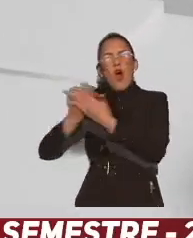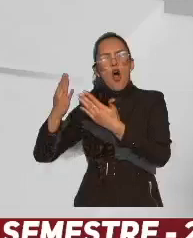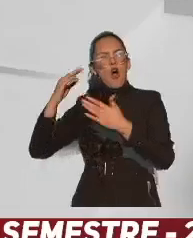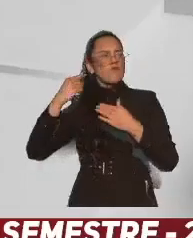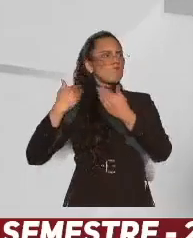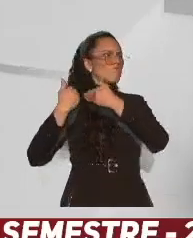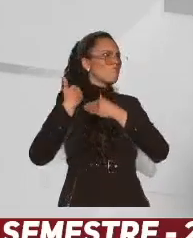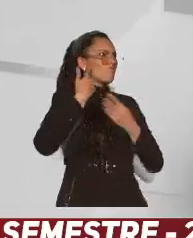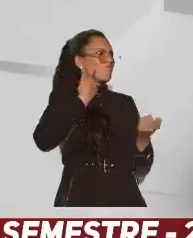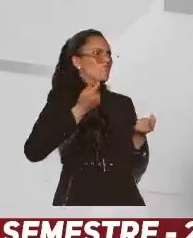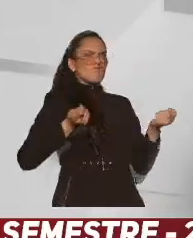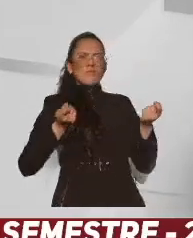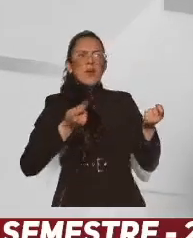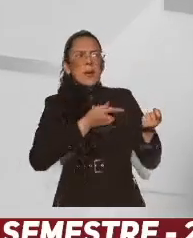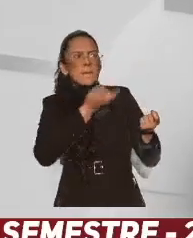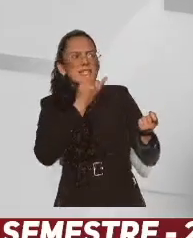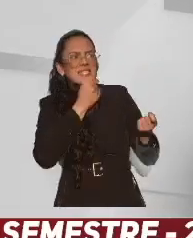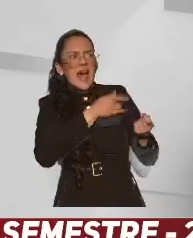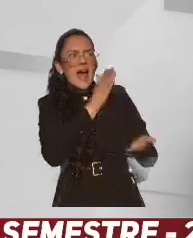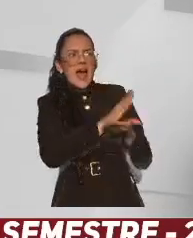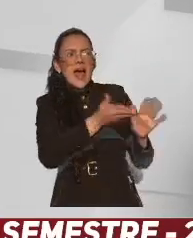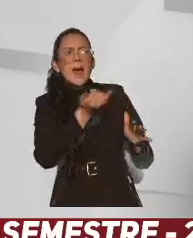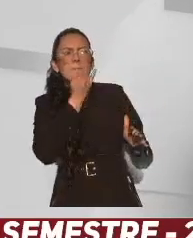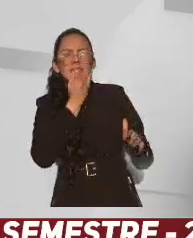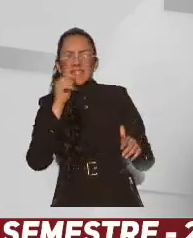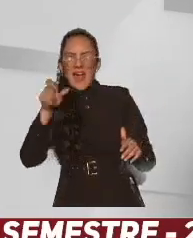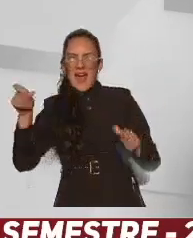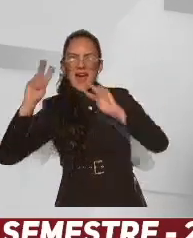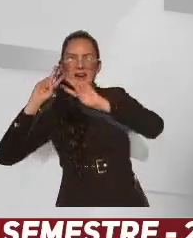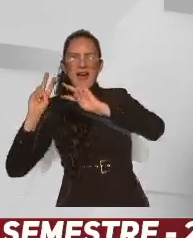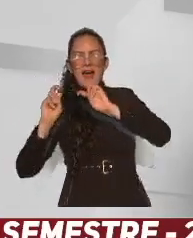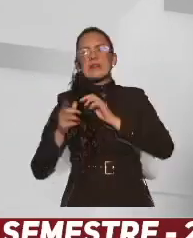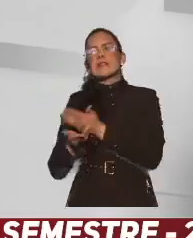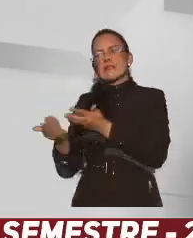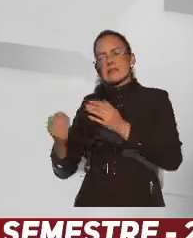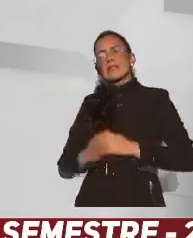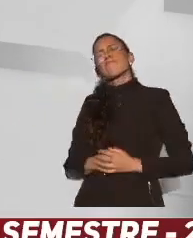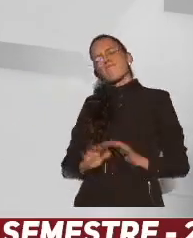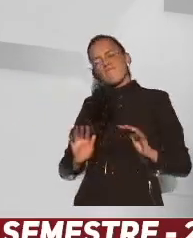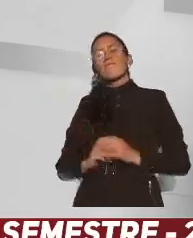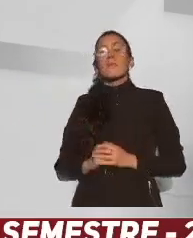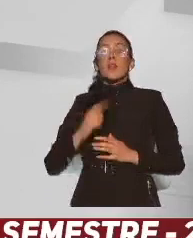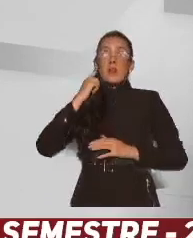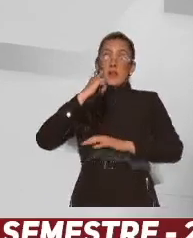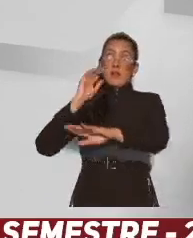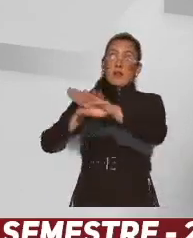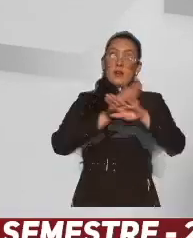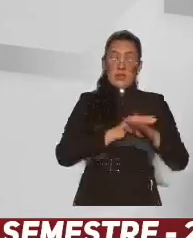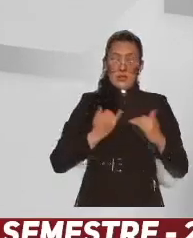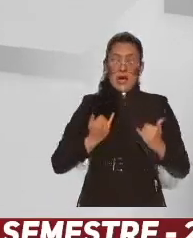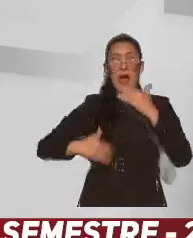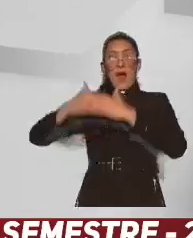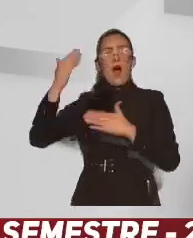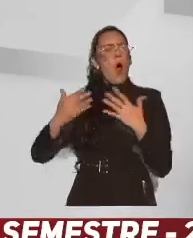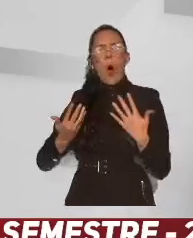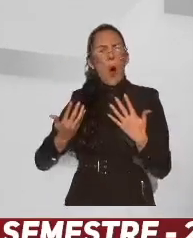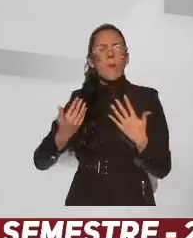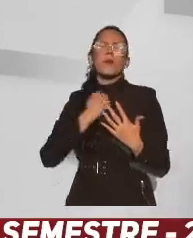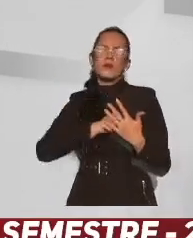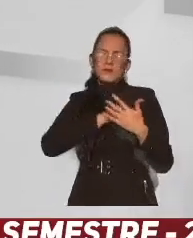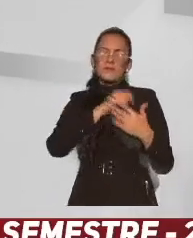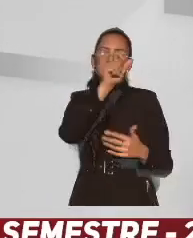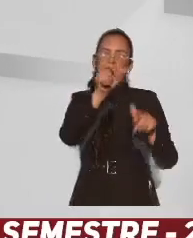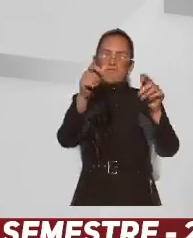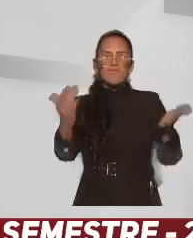verificar las causas de lo que allí ha ocurrido. Para dar inicio a esta actividad, invitamos a todos los asistentes a ponerse de